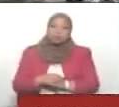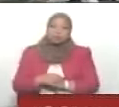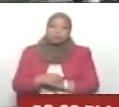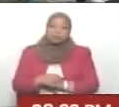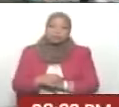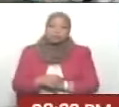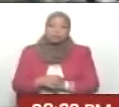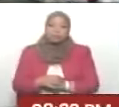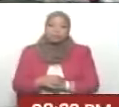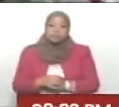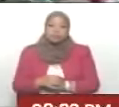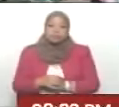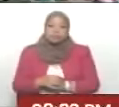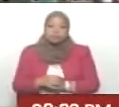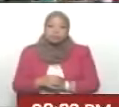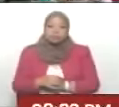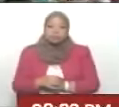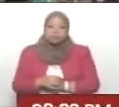También